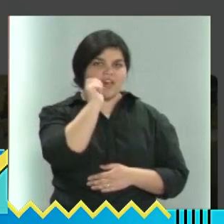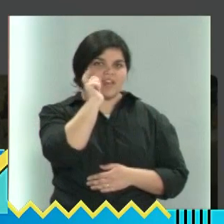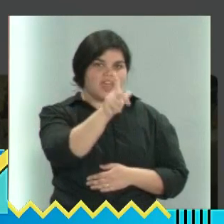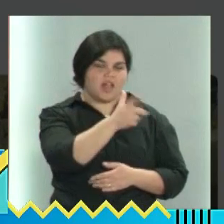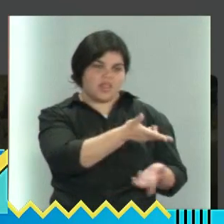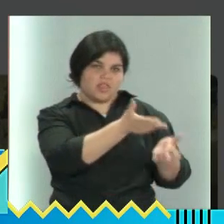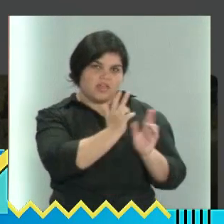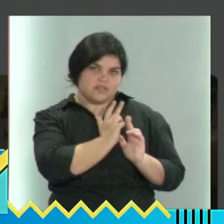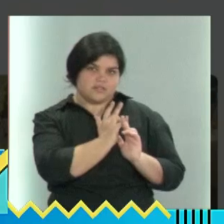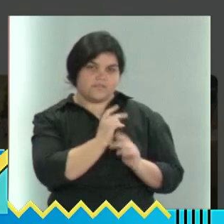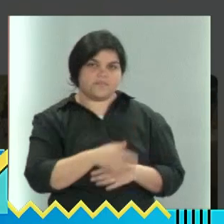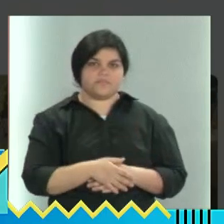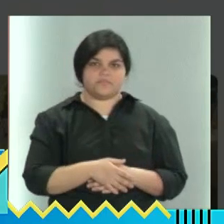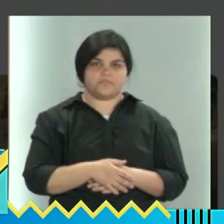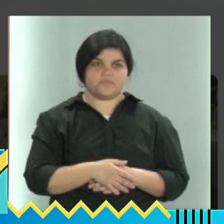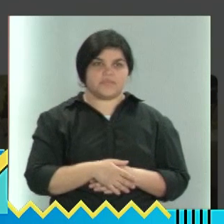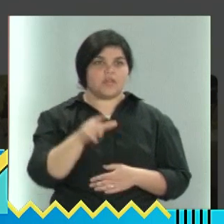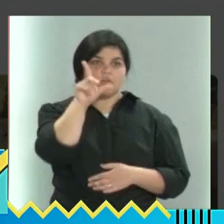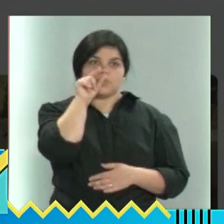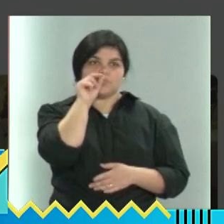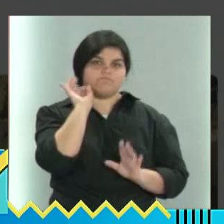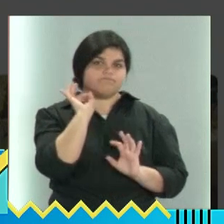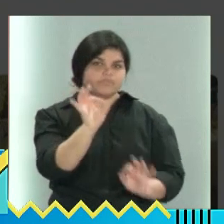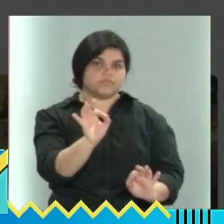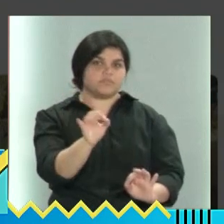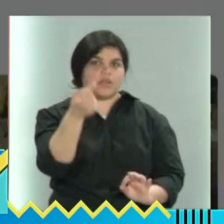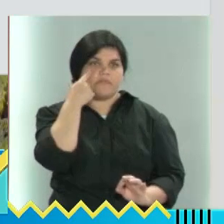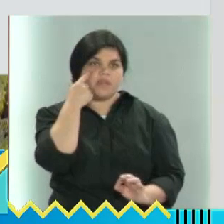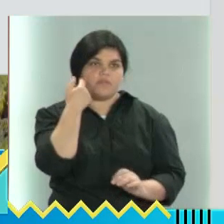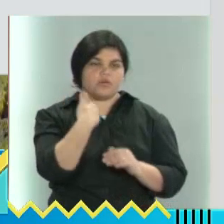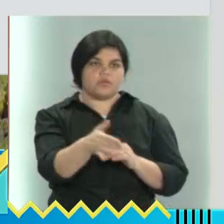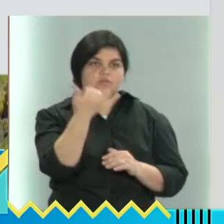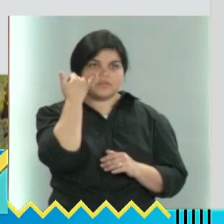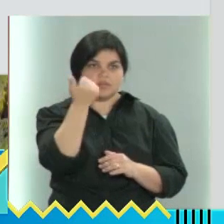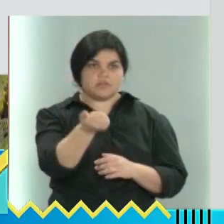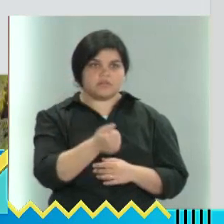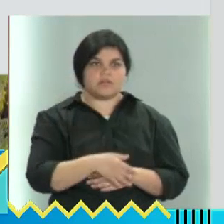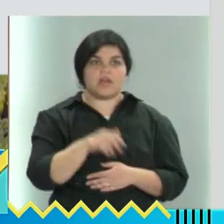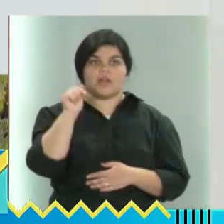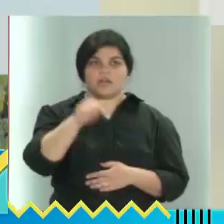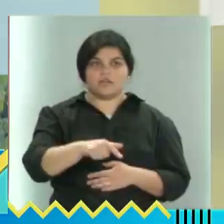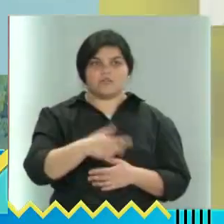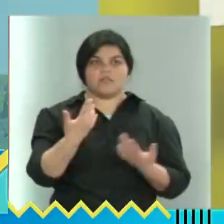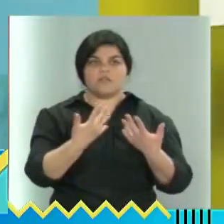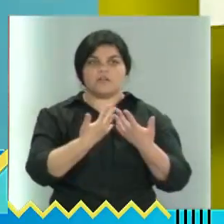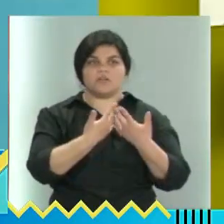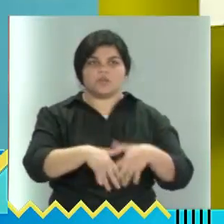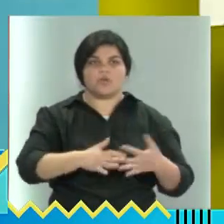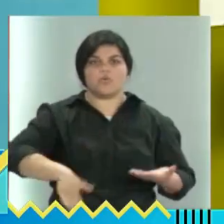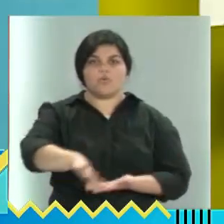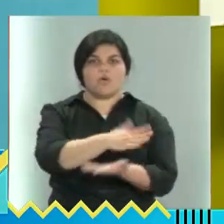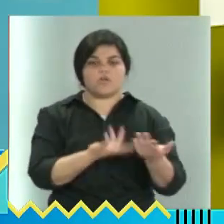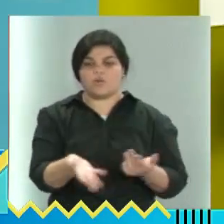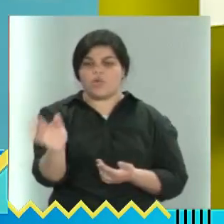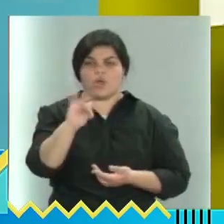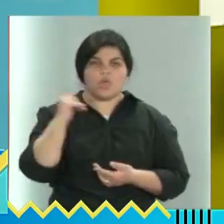mal. Ahí sí, entonces queda el tweet en vivo con respecto a lo que tiene que ver con, bueno, el lugar que ocupamos, en el que habitamos